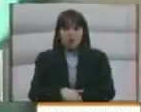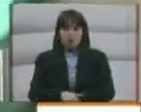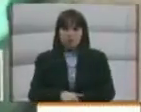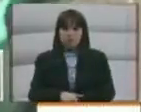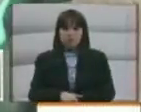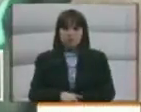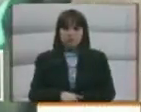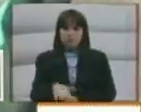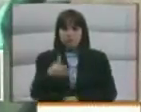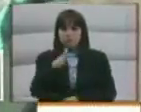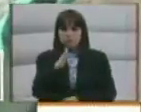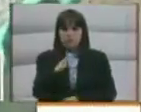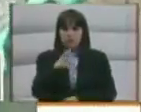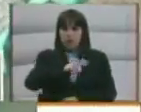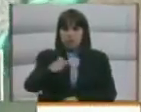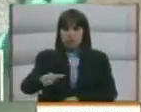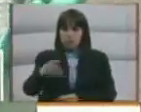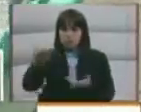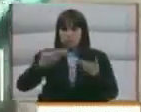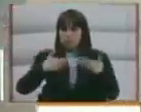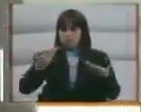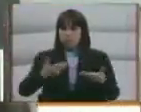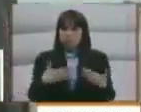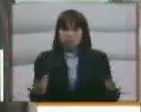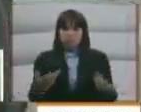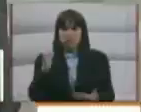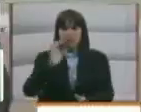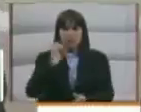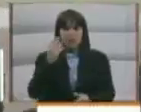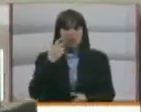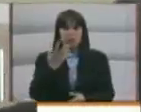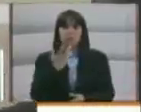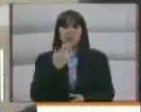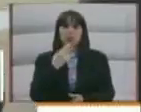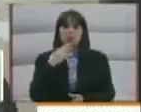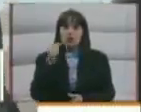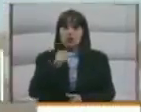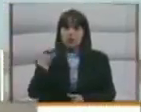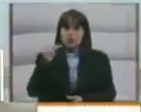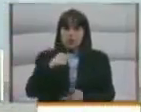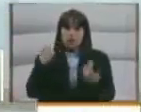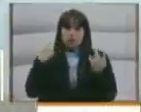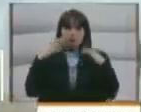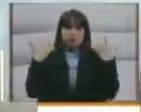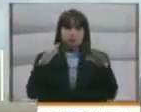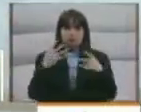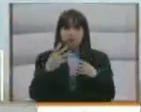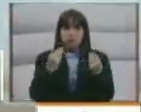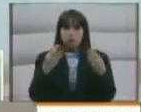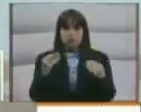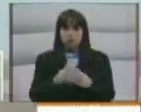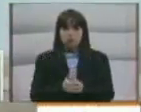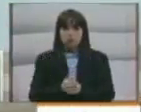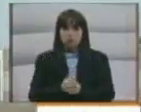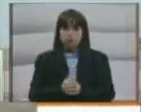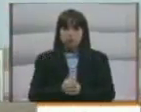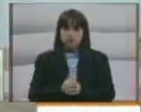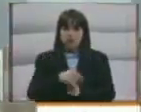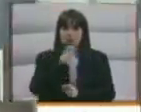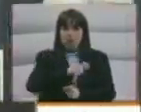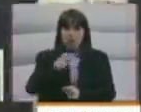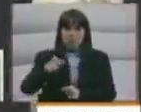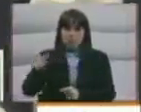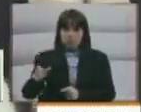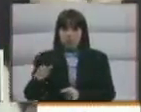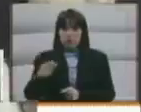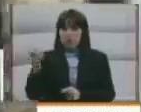¿a cuántas personas puede beneficiar a nivel de Caracas, a nivel nacional? No, bueno, millones de gente. Aquí se benefician gente que no son de aquí,